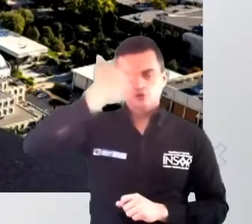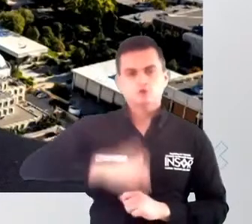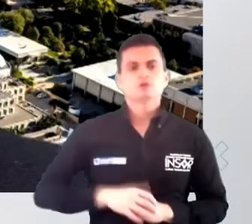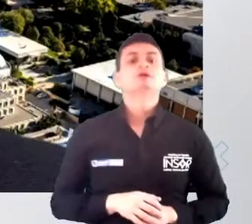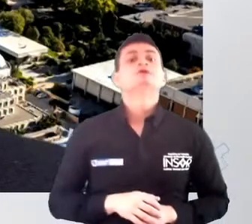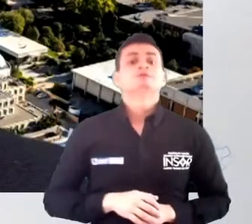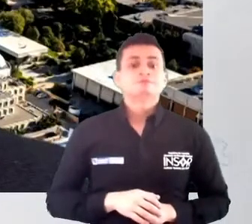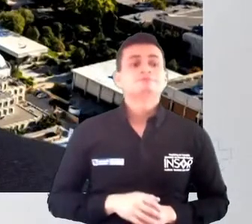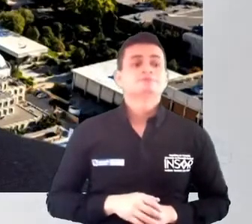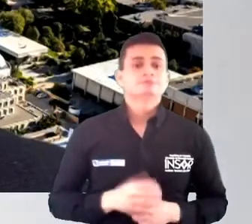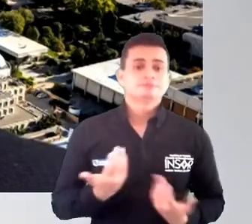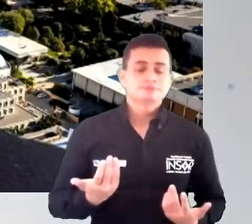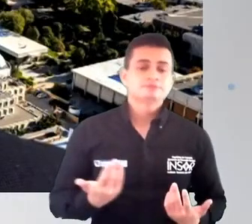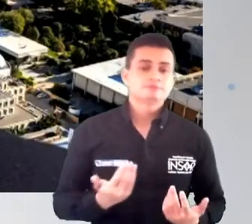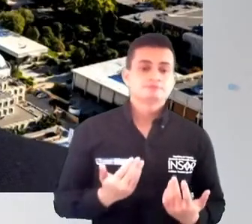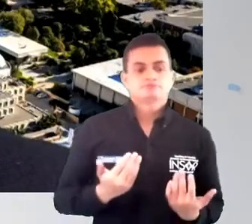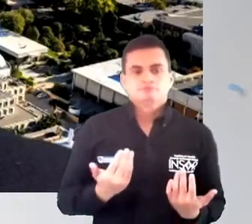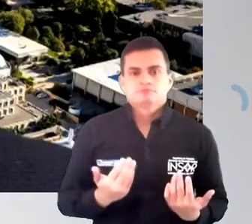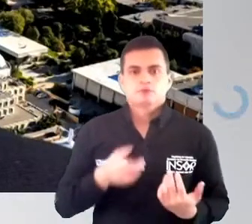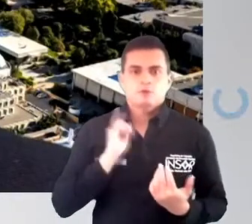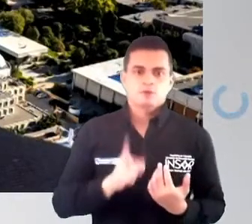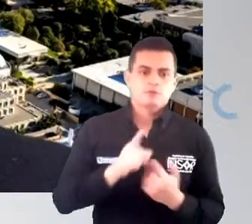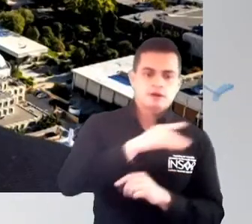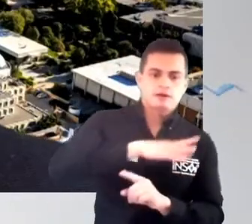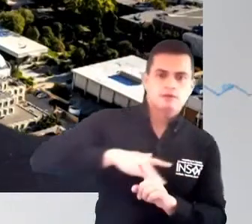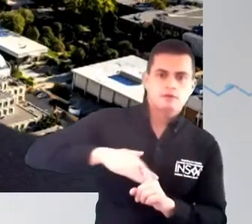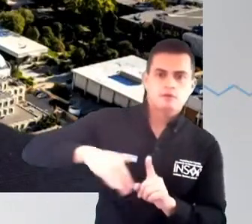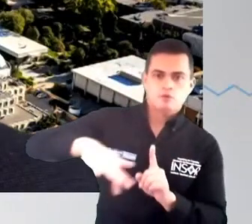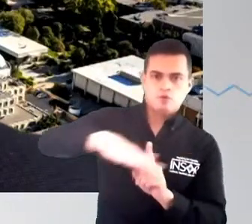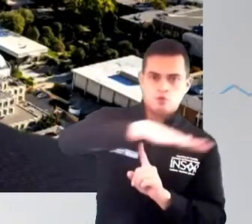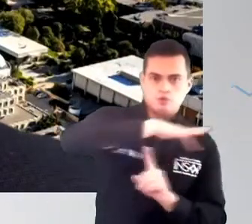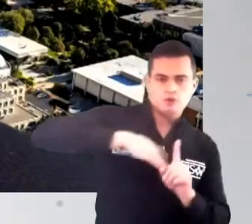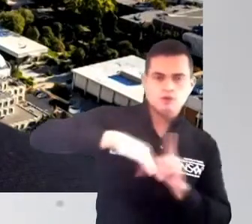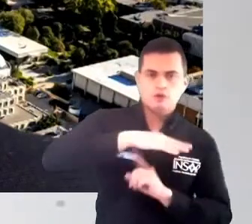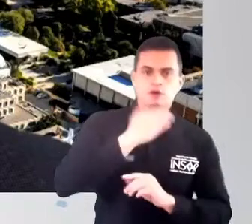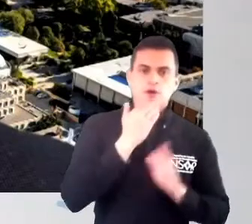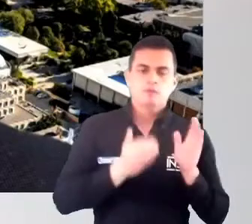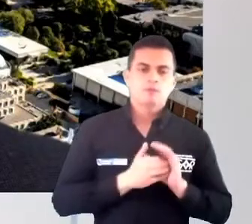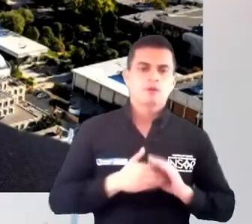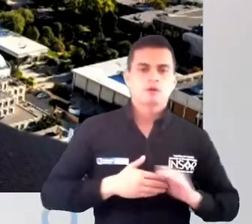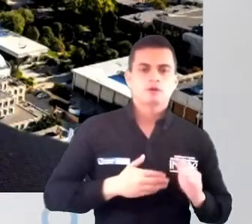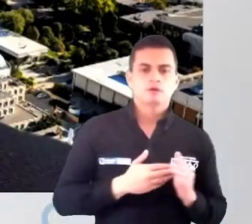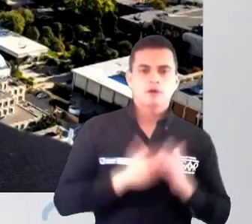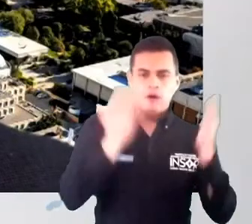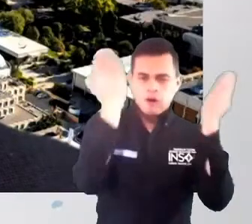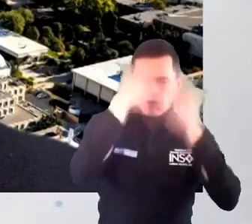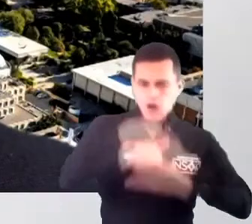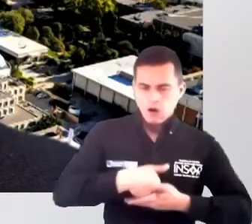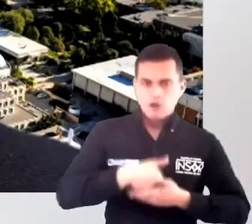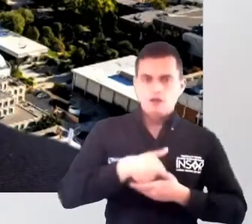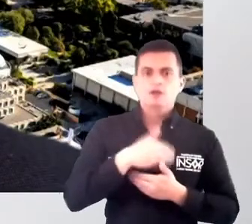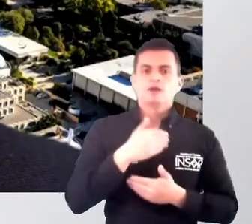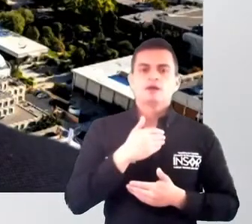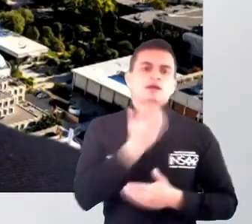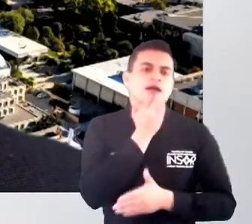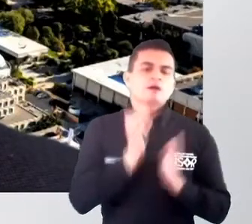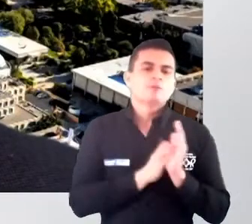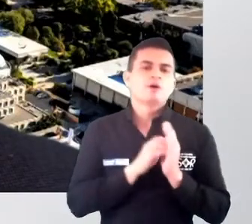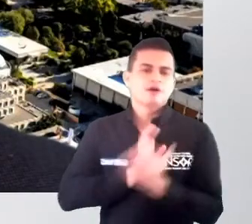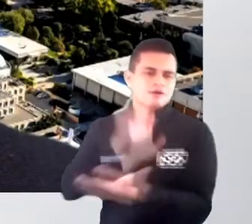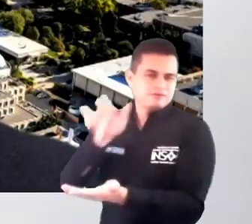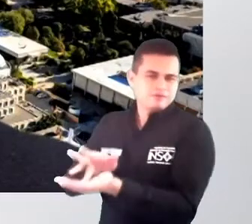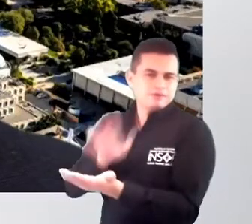el ambiente personal, con hacer trampa, copias, tratar de crear un entorno para